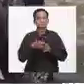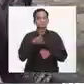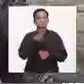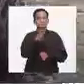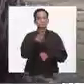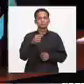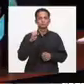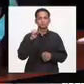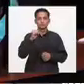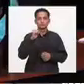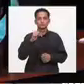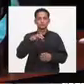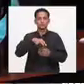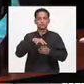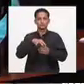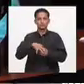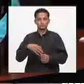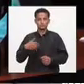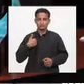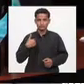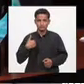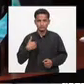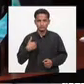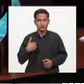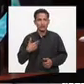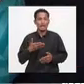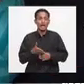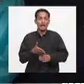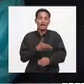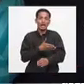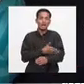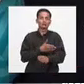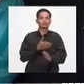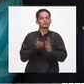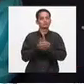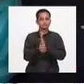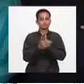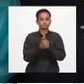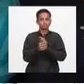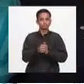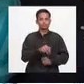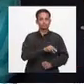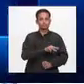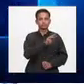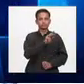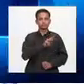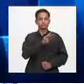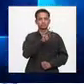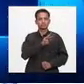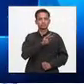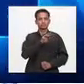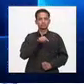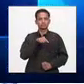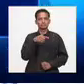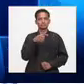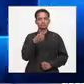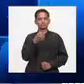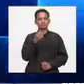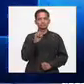votar deberán capacitarse previamente a través del portal web